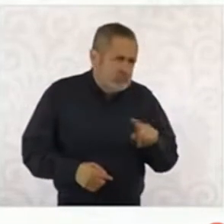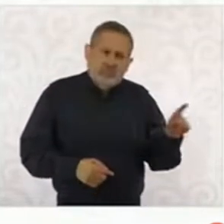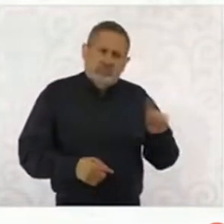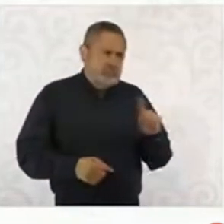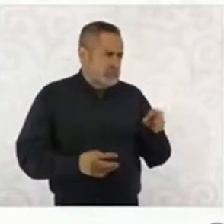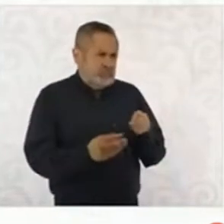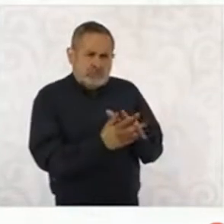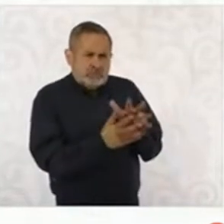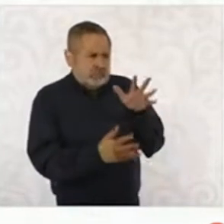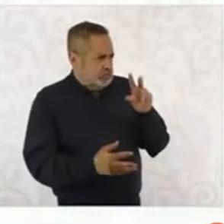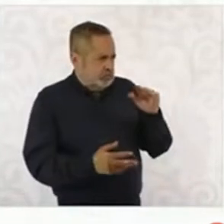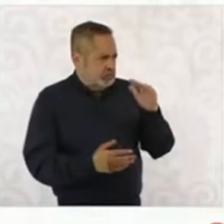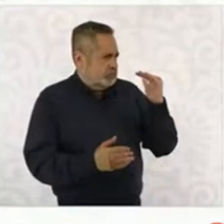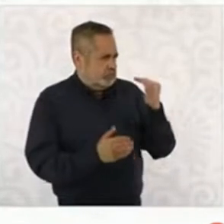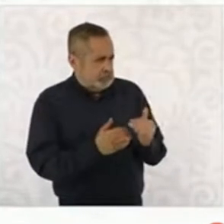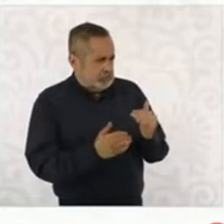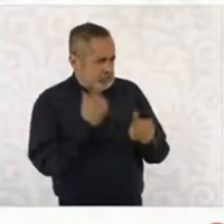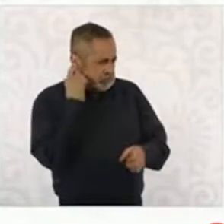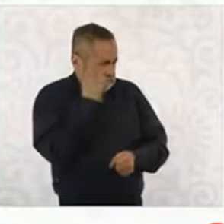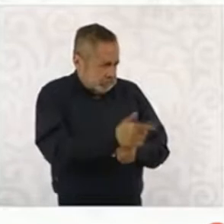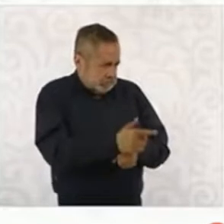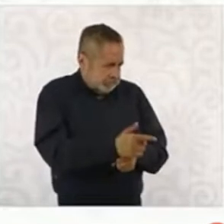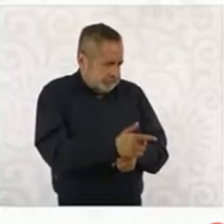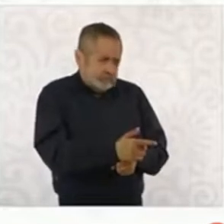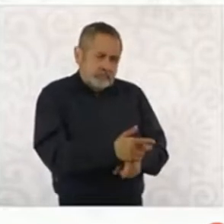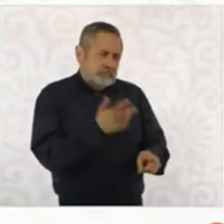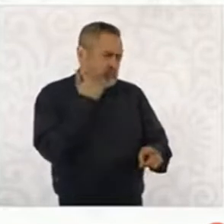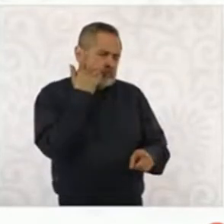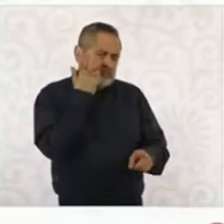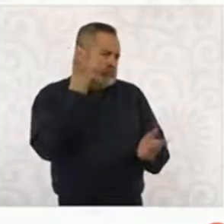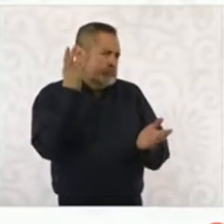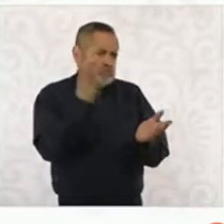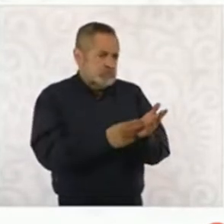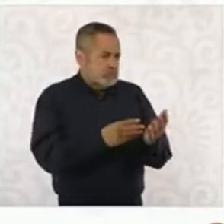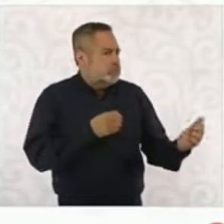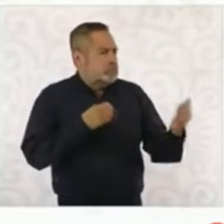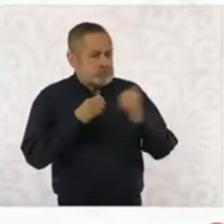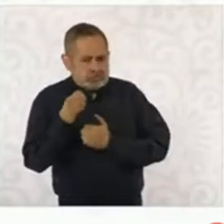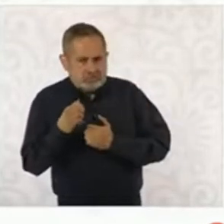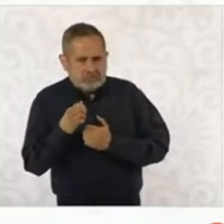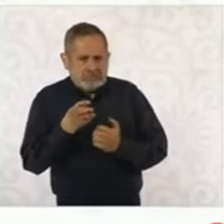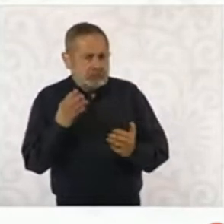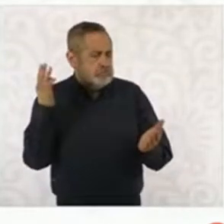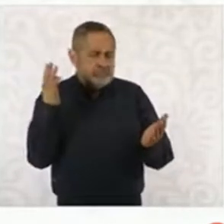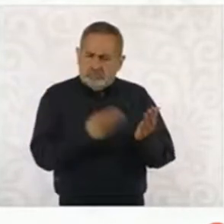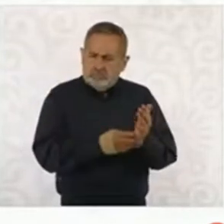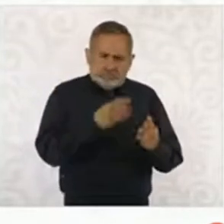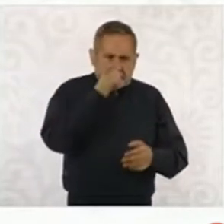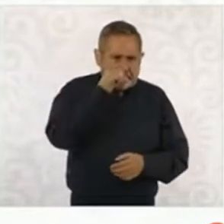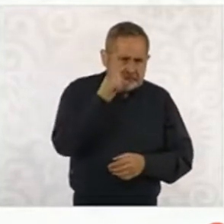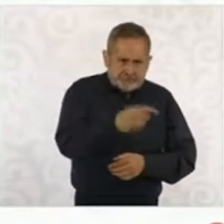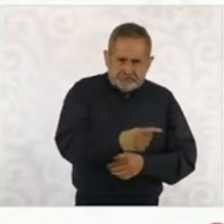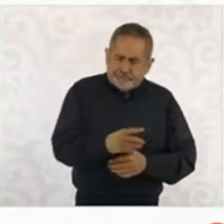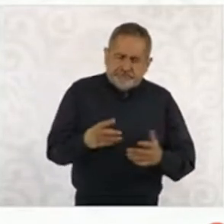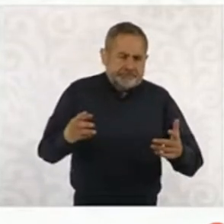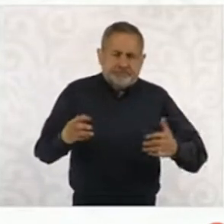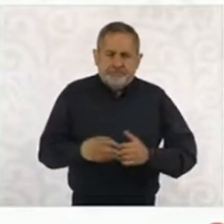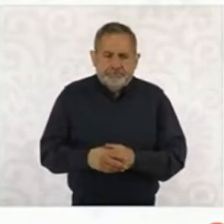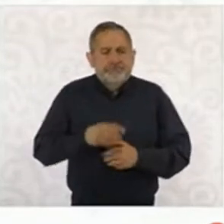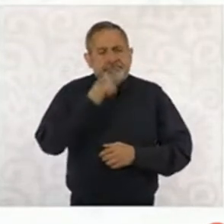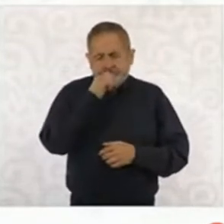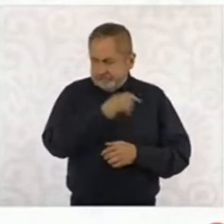Y el SAT, como verifica, pues se da cuenta que esto sucede y entonces multa a la empresa número 3. También ya